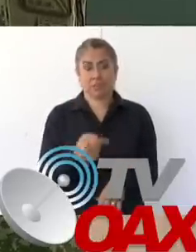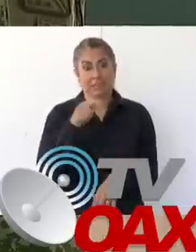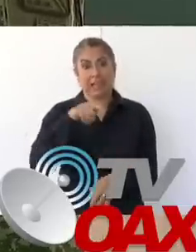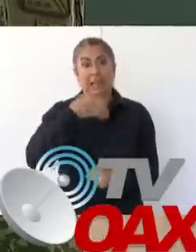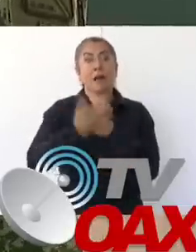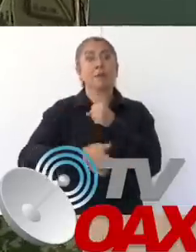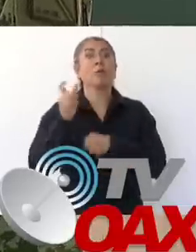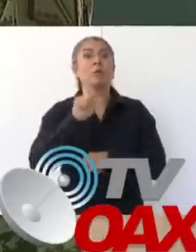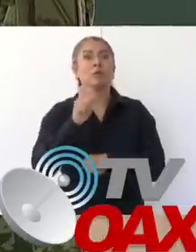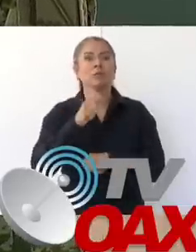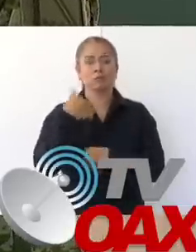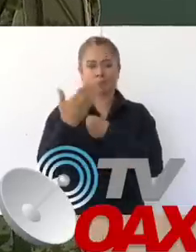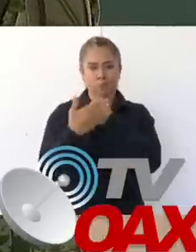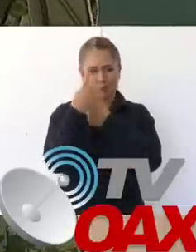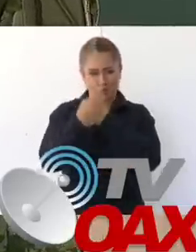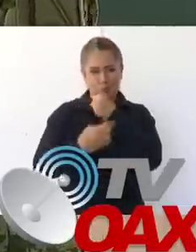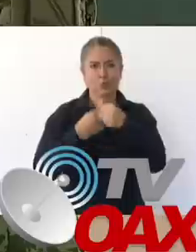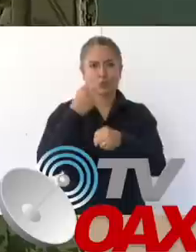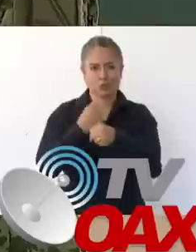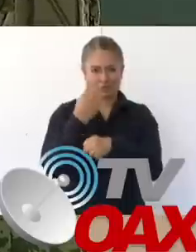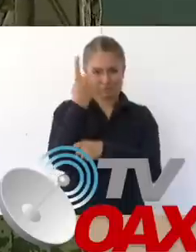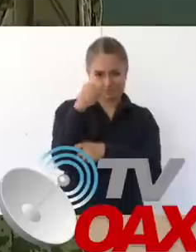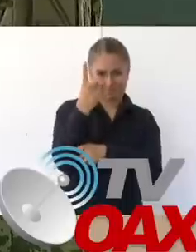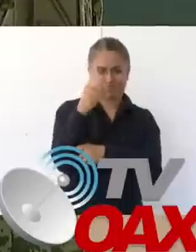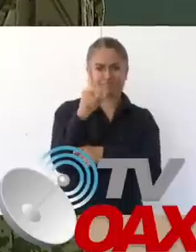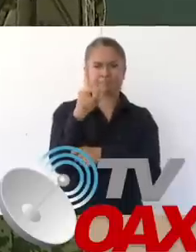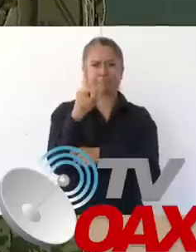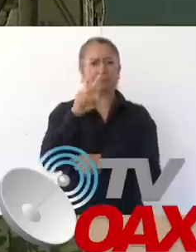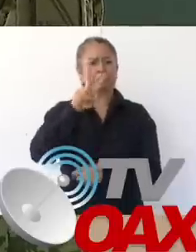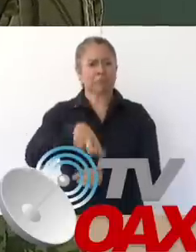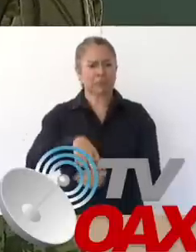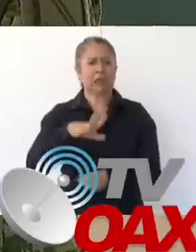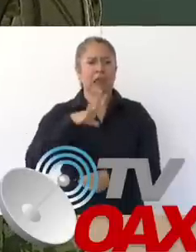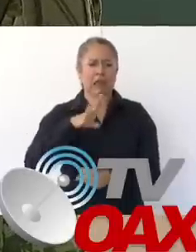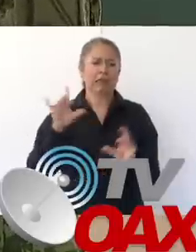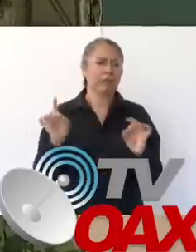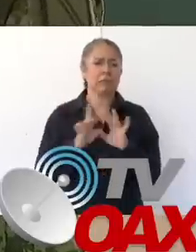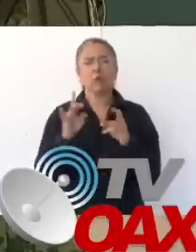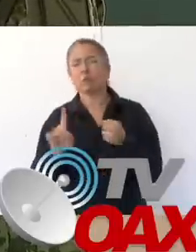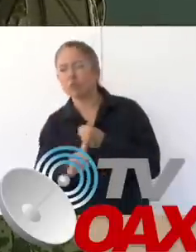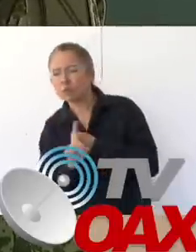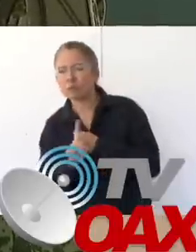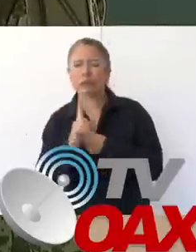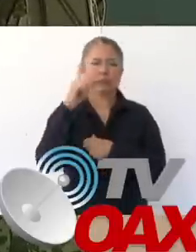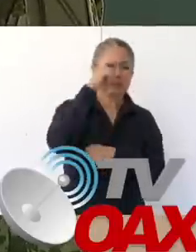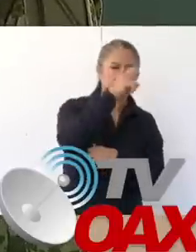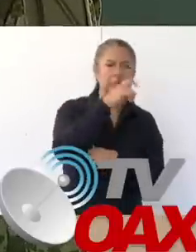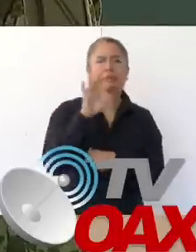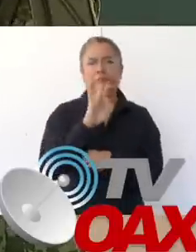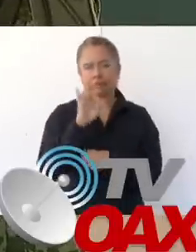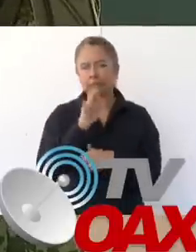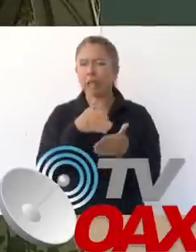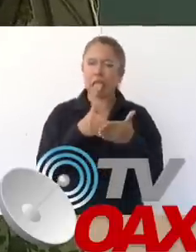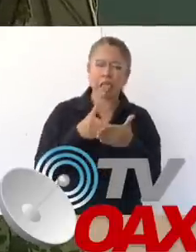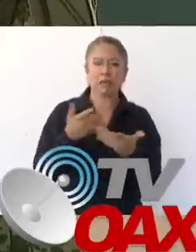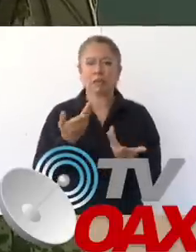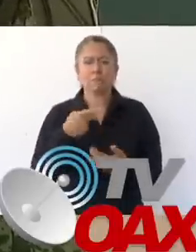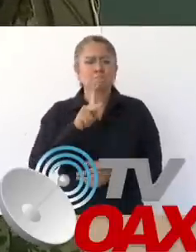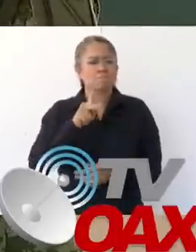del próximo año. Es cierto, se presentan distintas situaciones, pero es voluntad, sinergia con